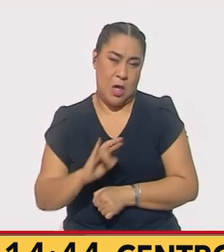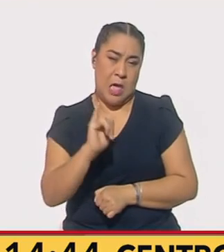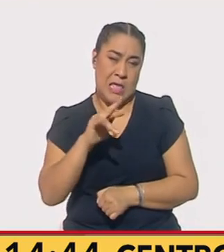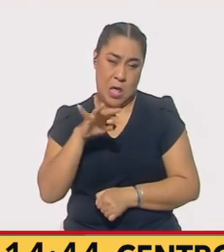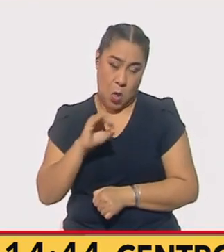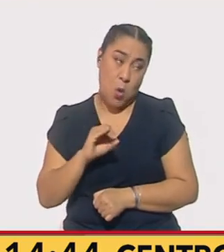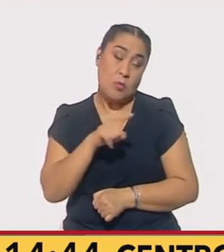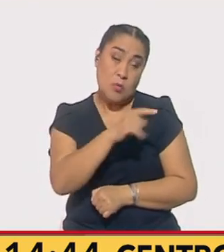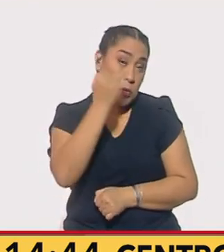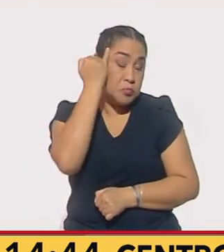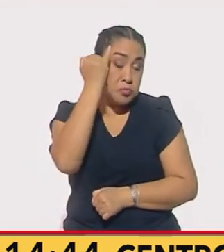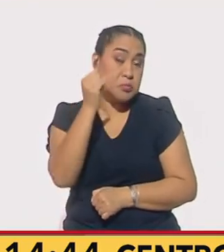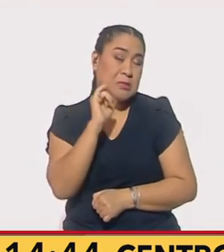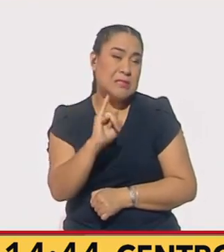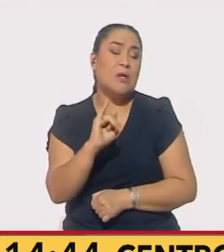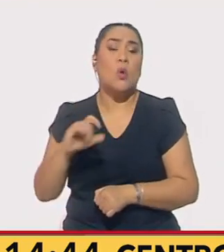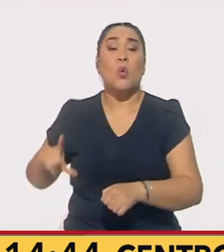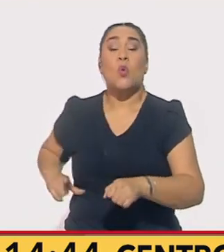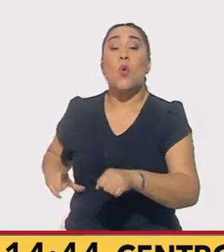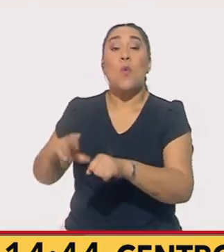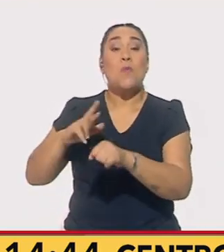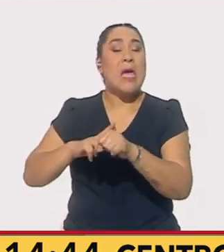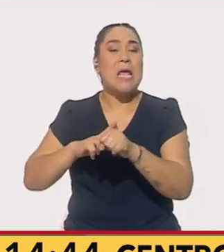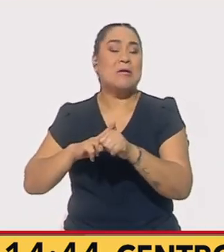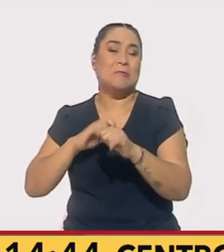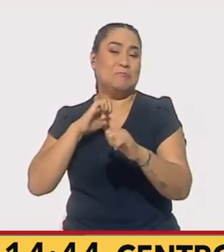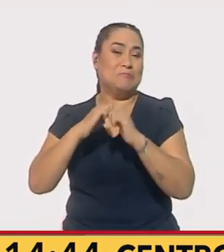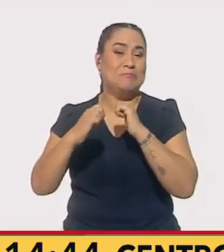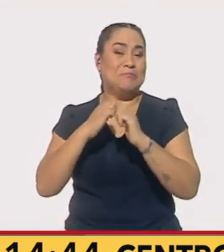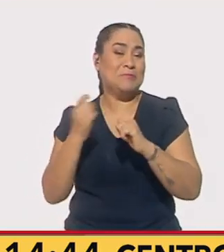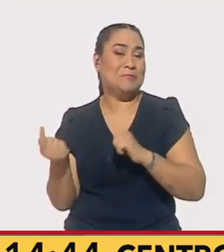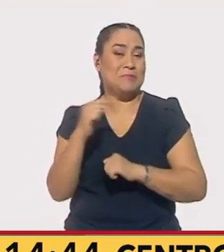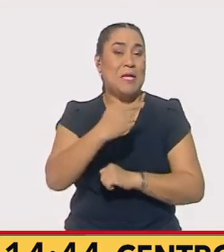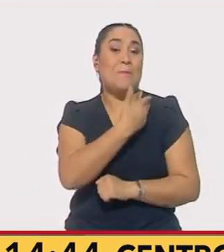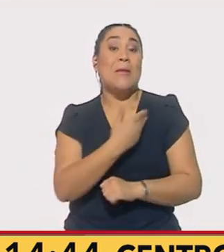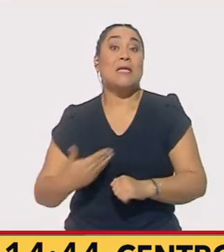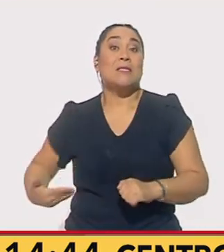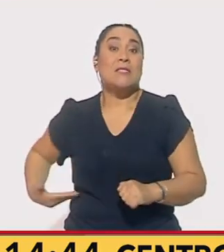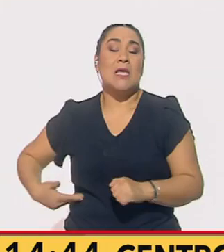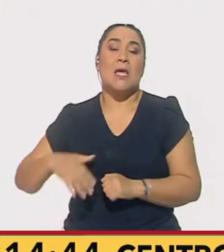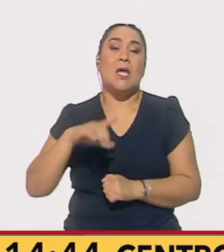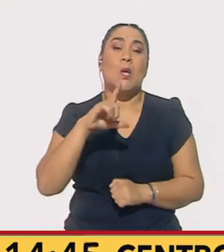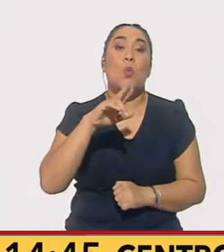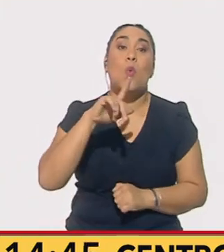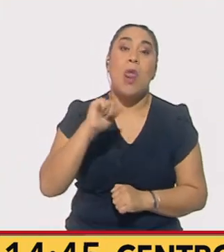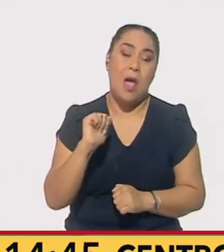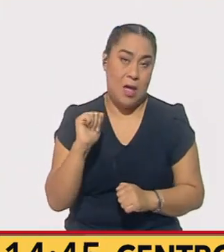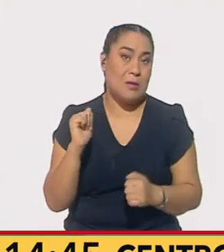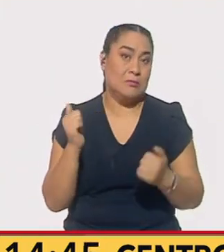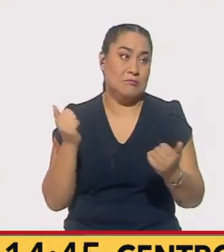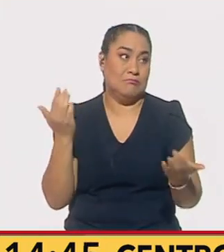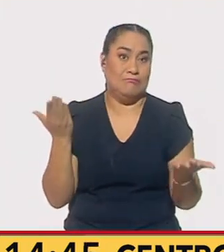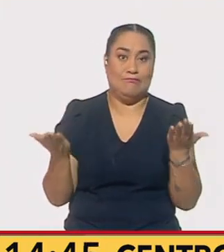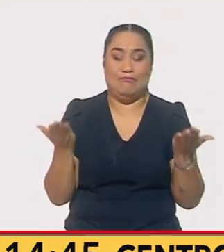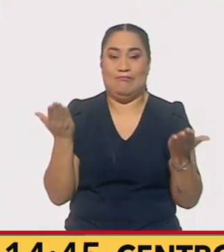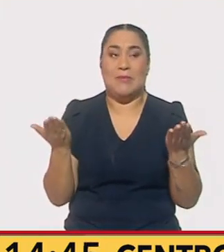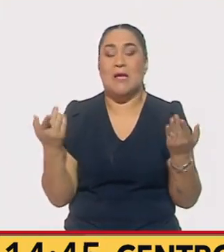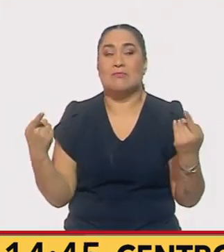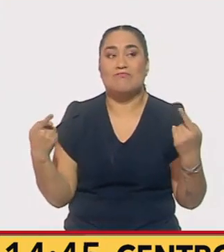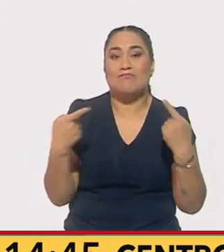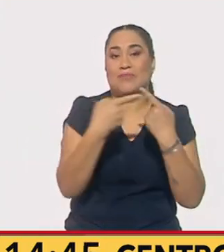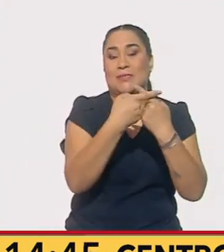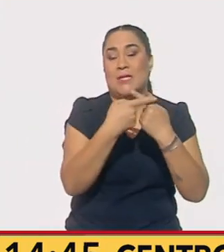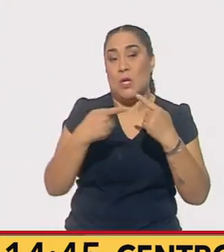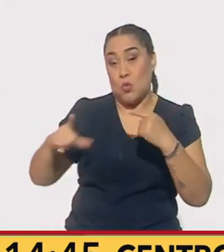veces pues el gobernador Castro es opositor al presidente Lula. Entonces ahí también encontramos una contradicción entre el gobierno